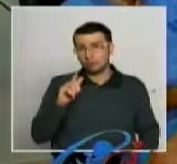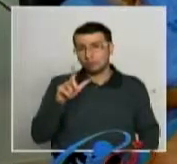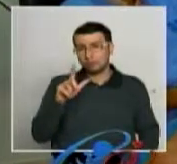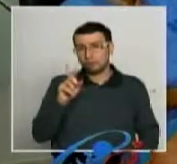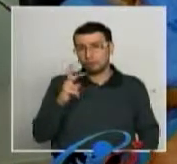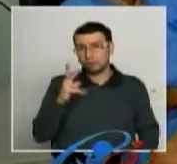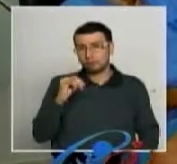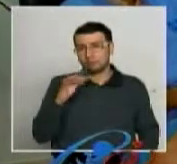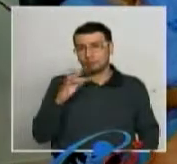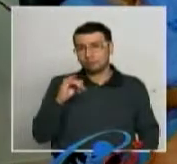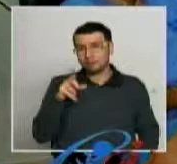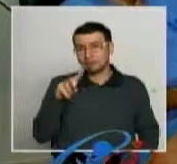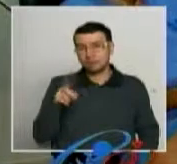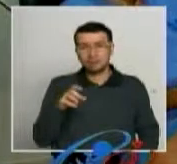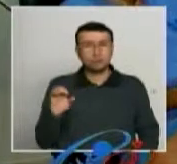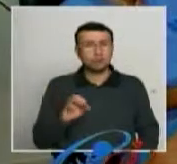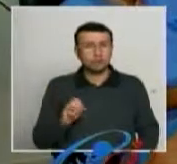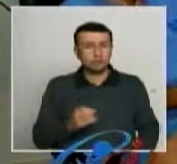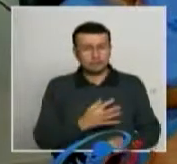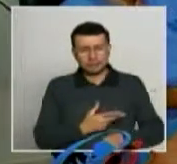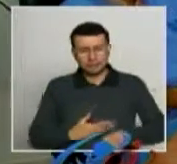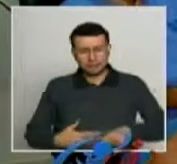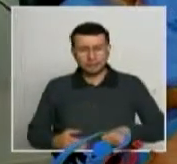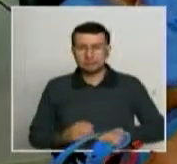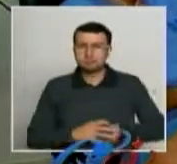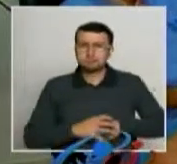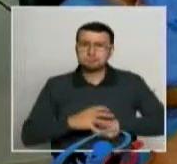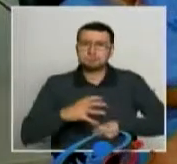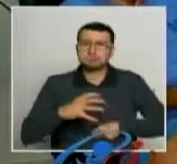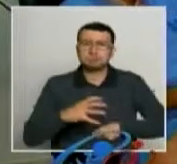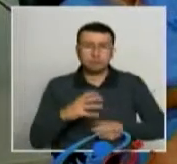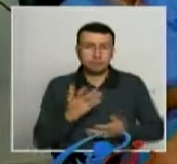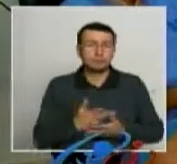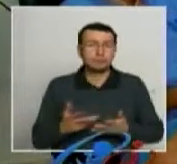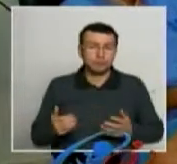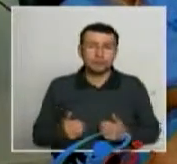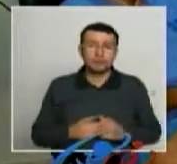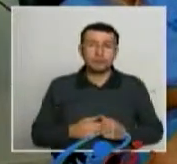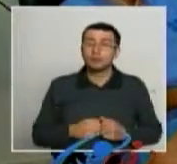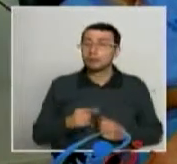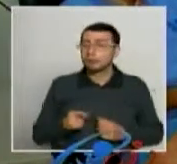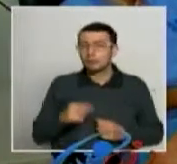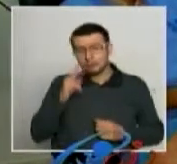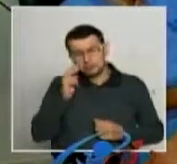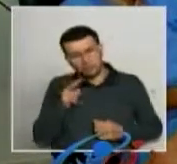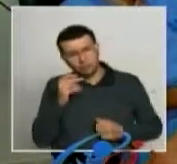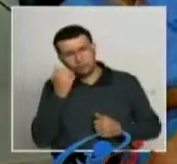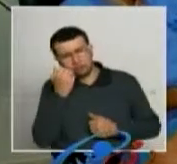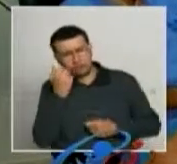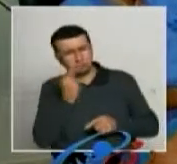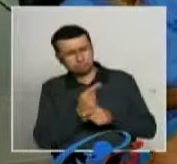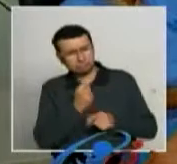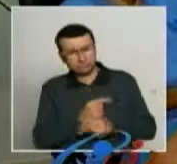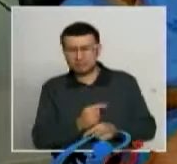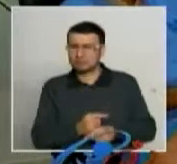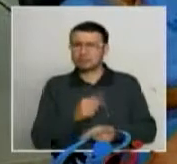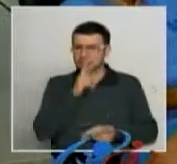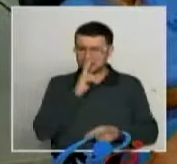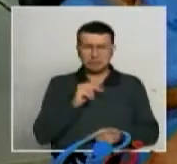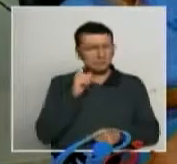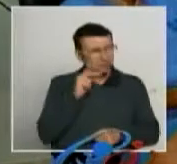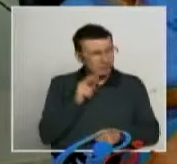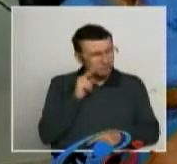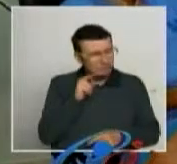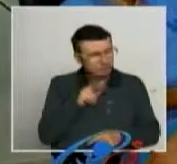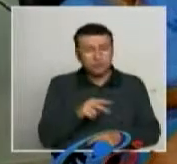muy marcados, con edemas. Entonces, todo ese tipo de pacientes, cuando la patología se hace más evidente, generalmente estos tipos de pacientes requieren